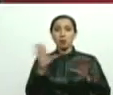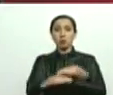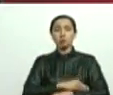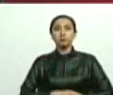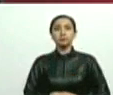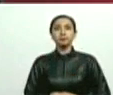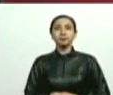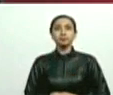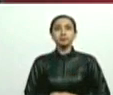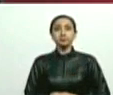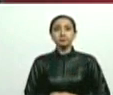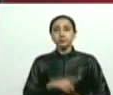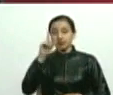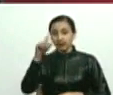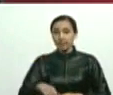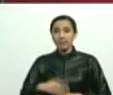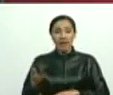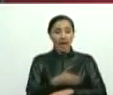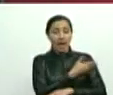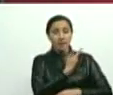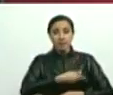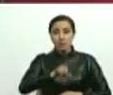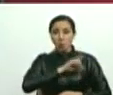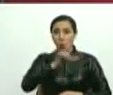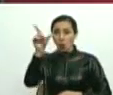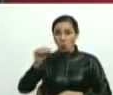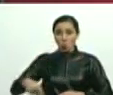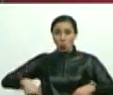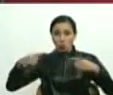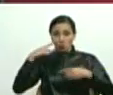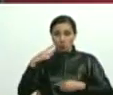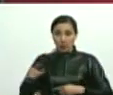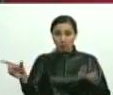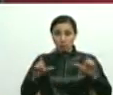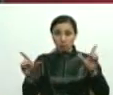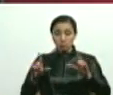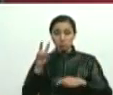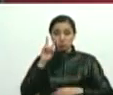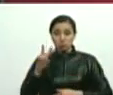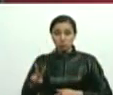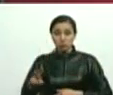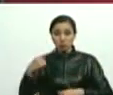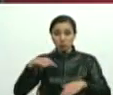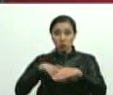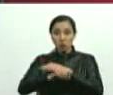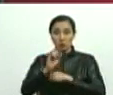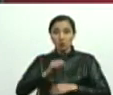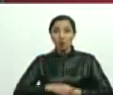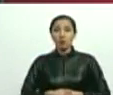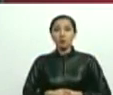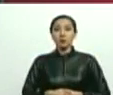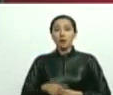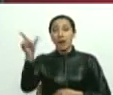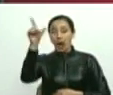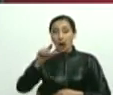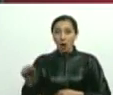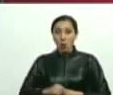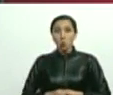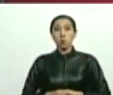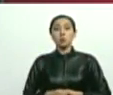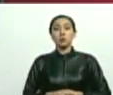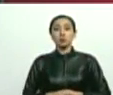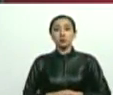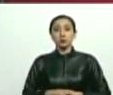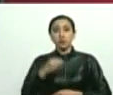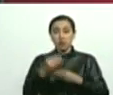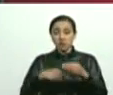Ahorita jugó España contra Italia, ¿lo vieron? Ganó Italia en los penales, le